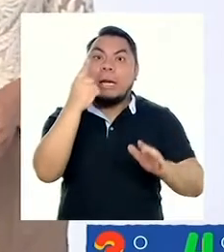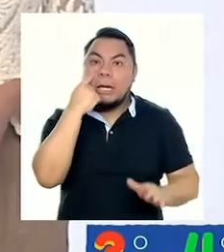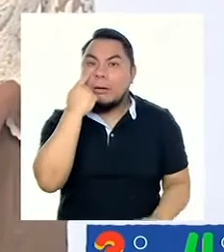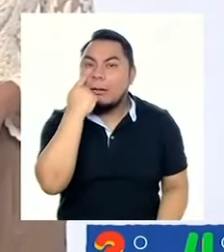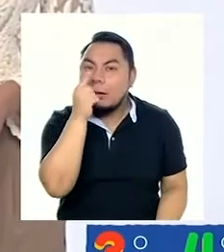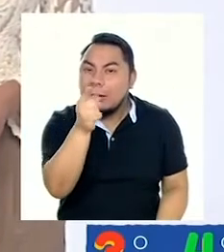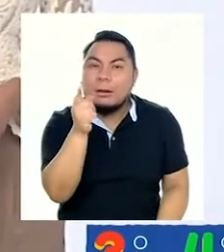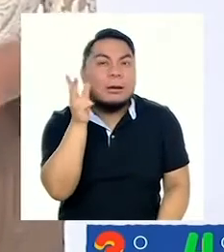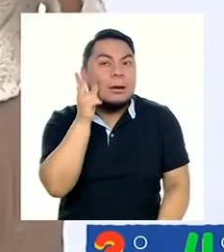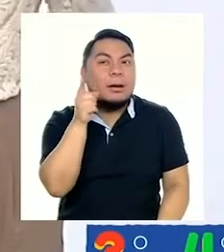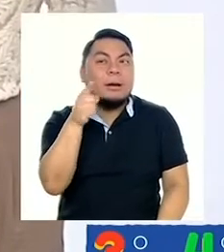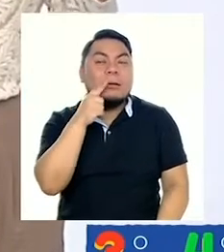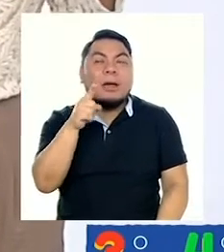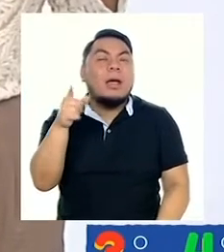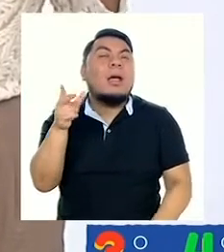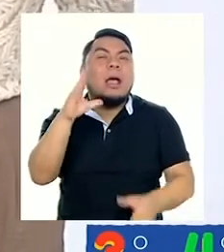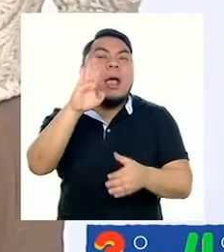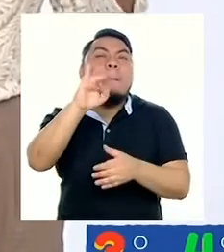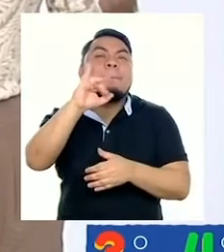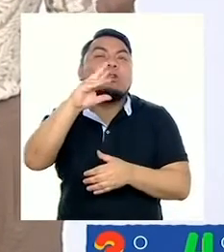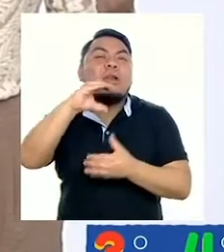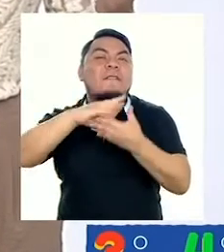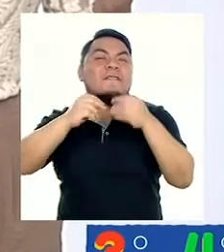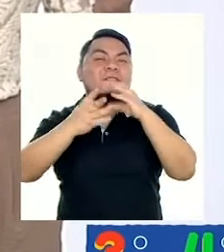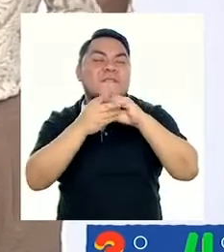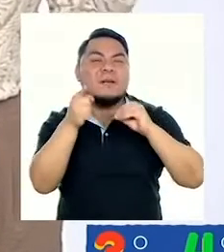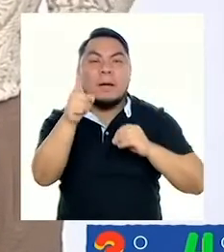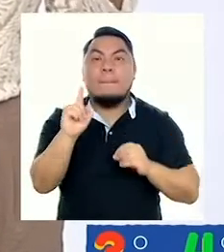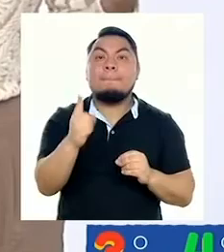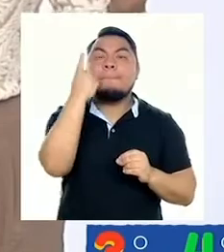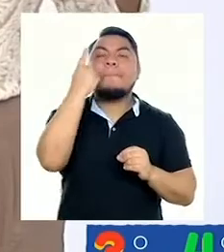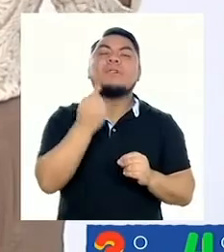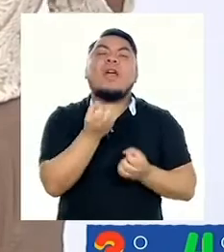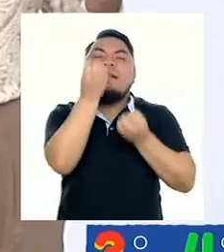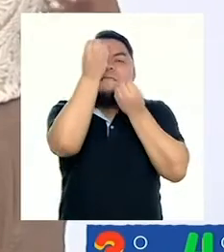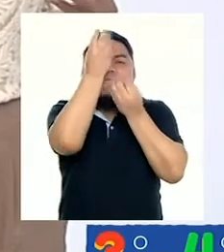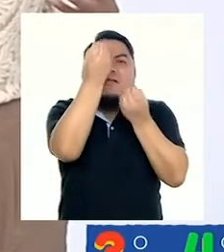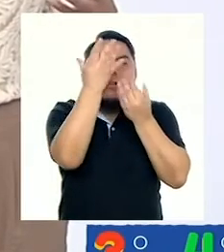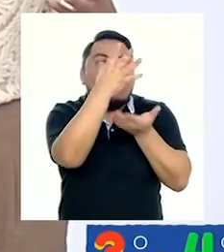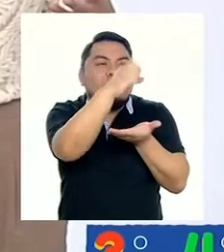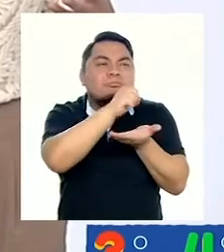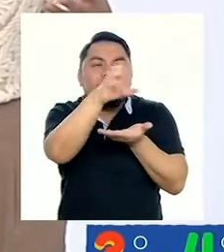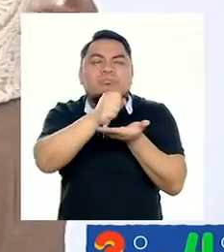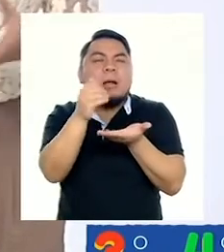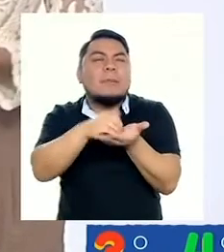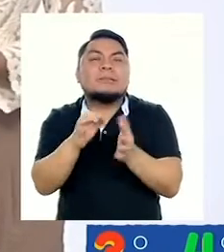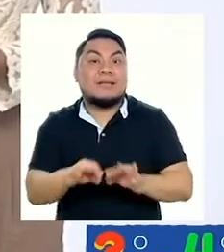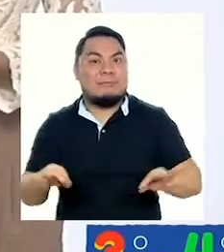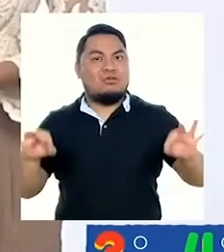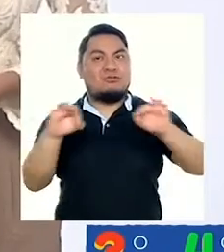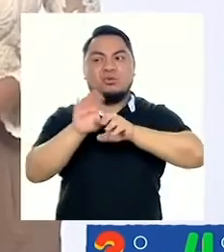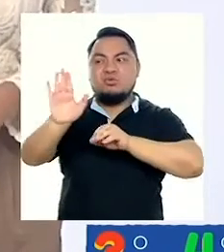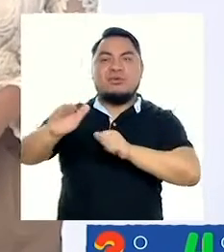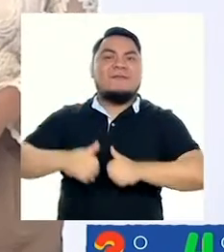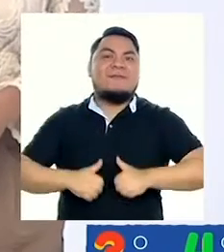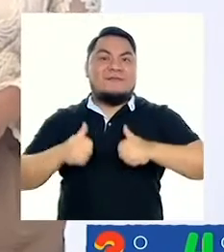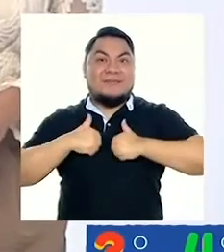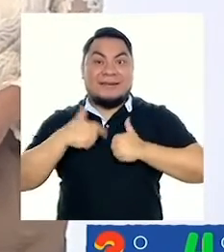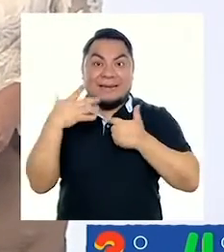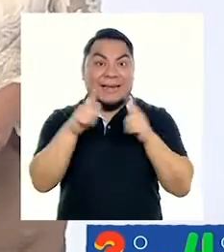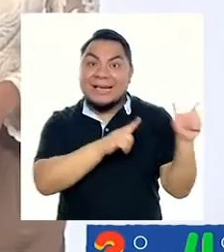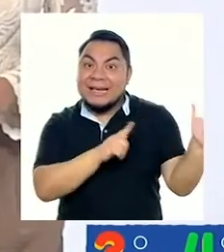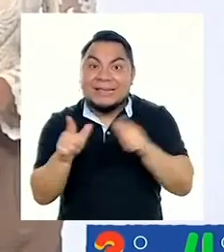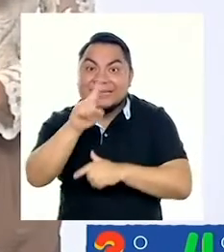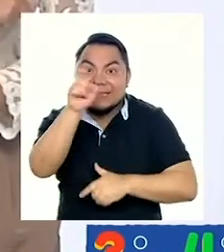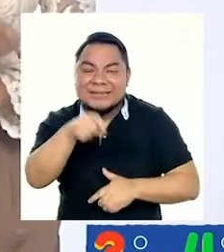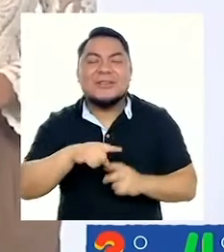mientras escuchan esta biografía, quiero que se identifiquen los datos más importantes y relevantes de su vida. ¿Están